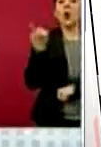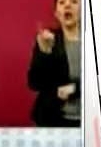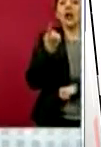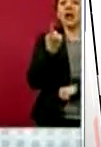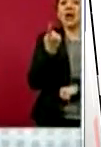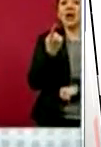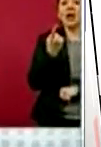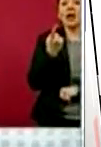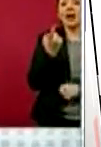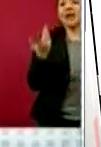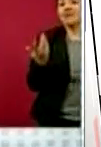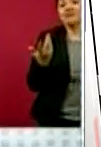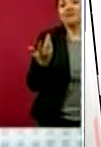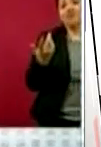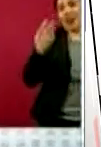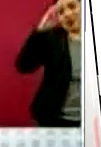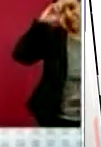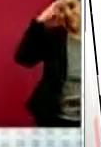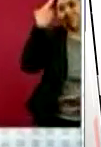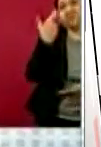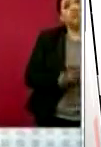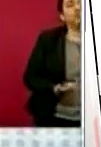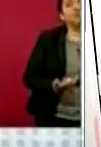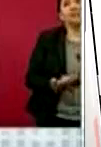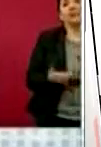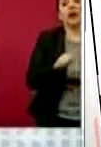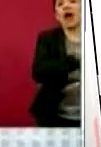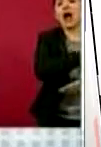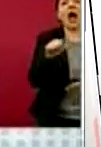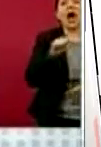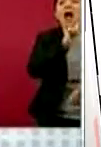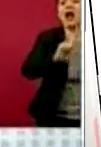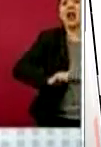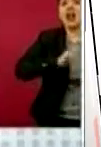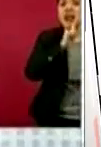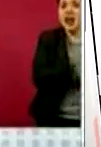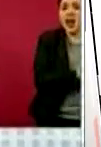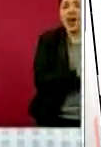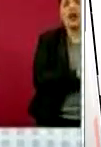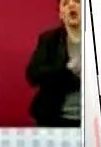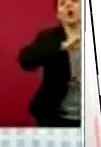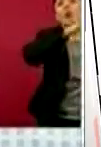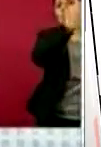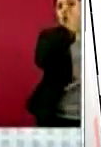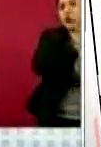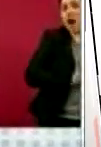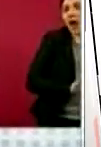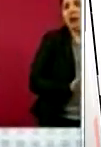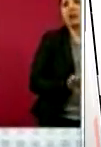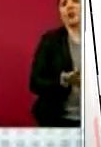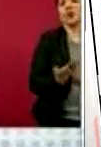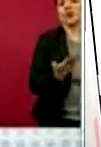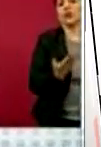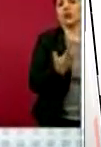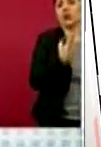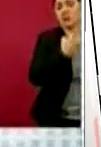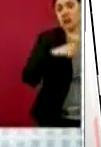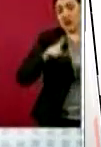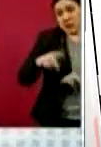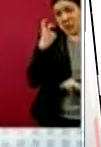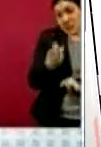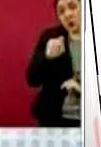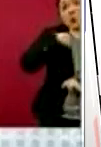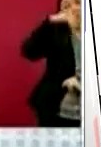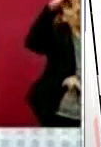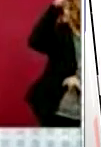su movimiento, hacia otras embajadas. Personas que no tienen nada que ver, no tienen ninguna